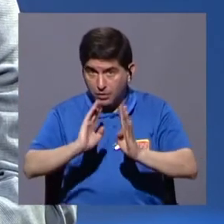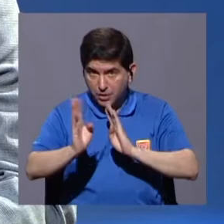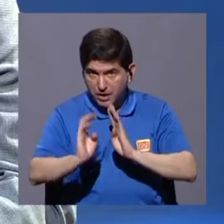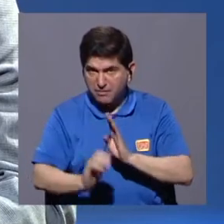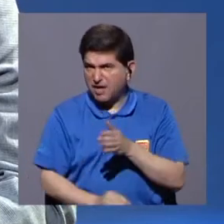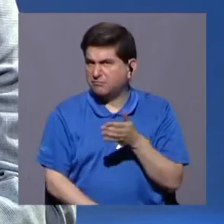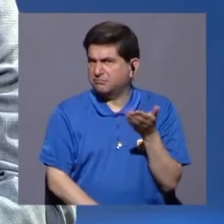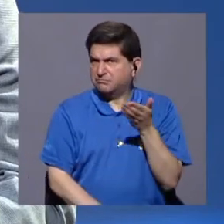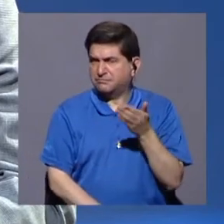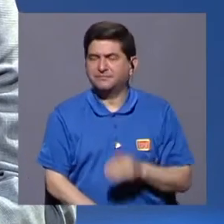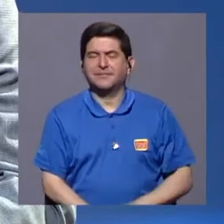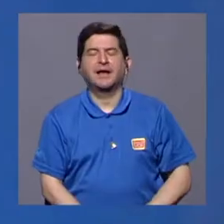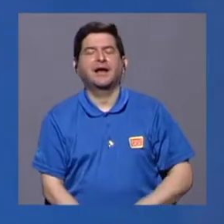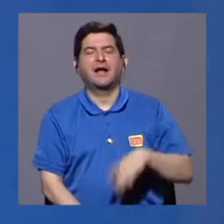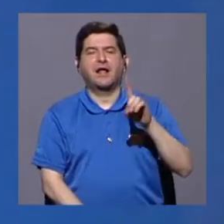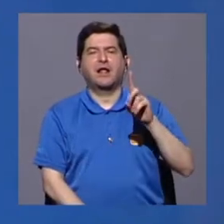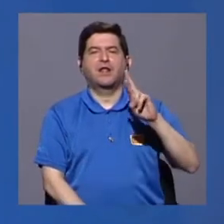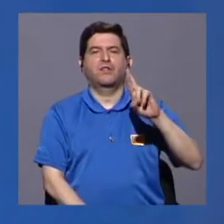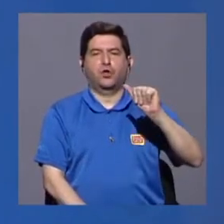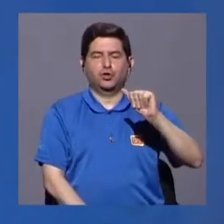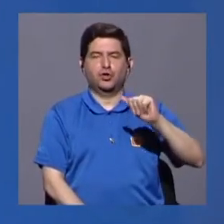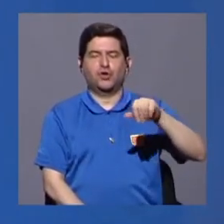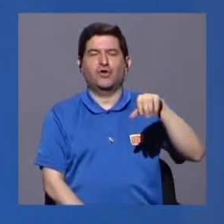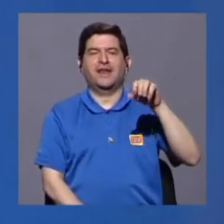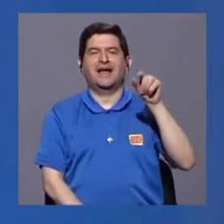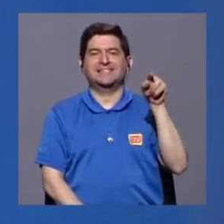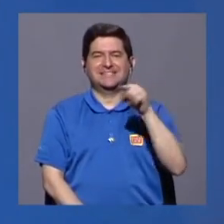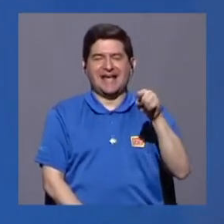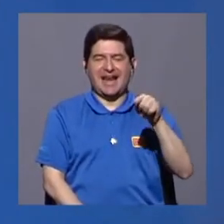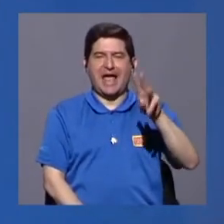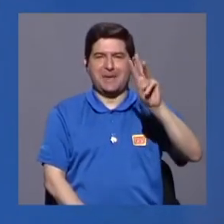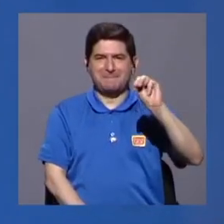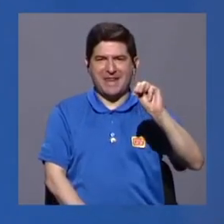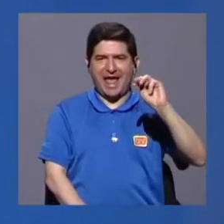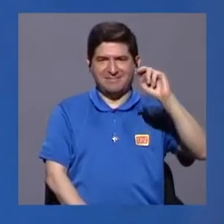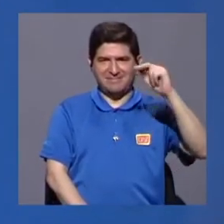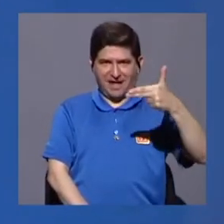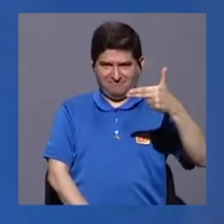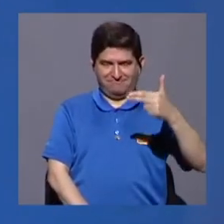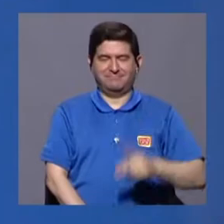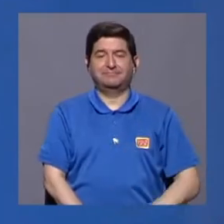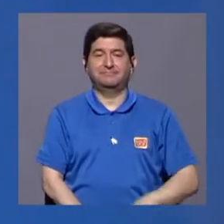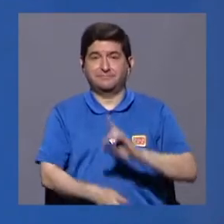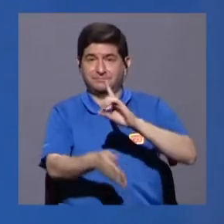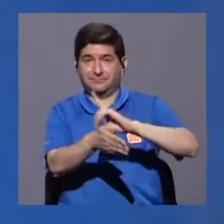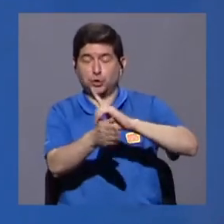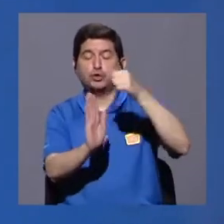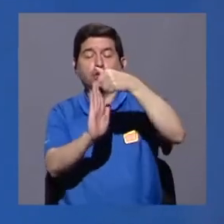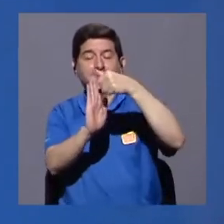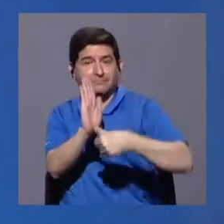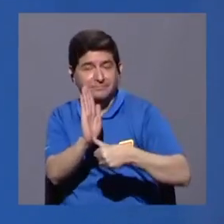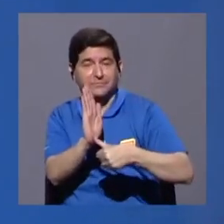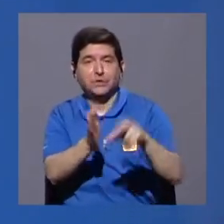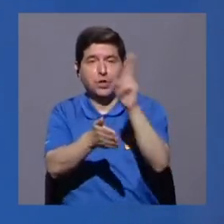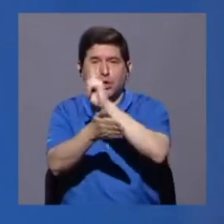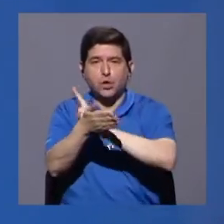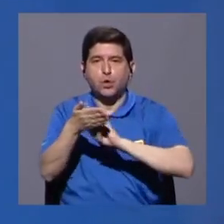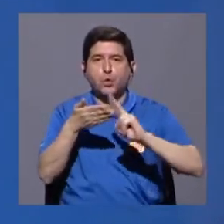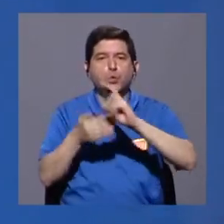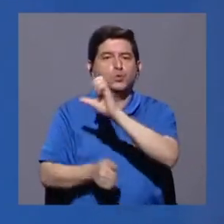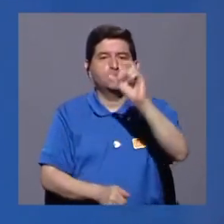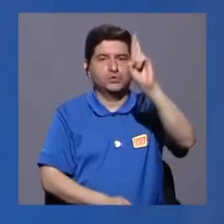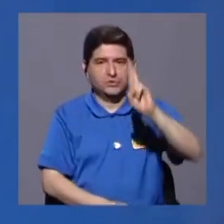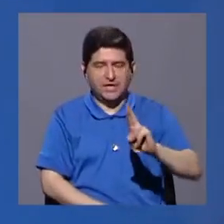de hoy con la doctora sara y miranda a chacón en es médico cirujano de la universidad de costa rica